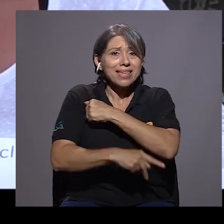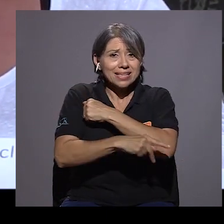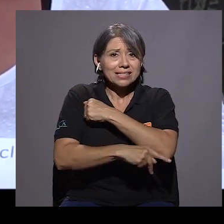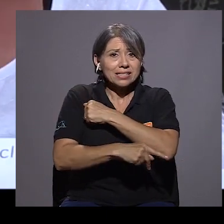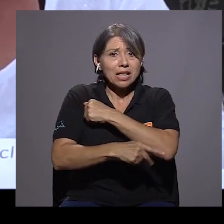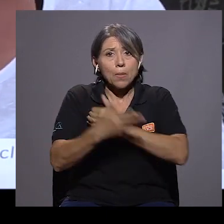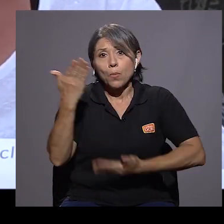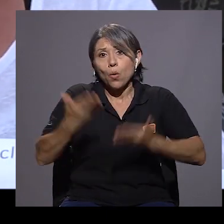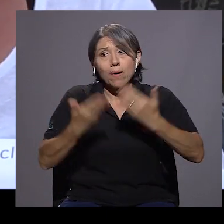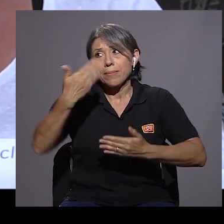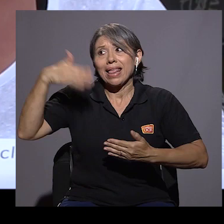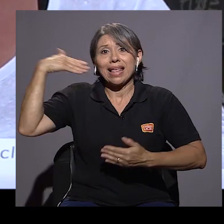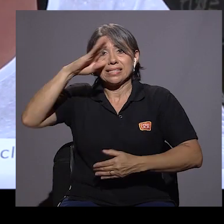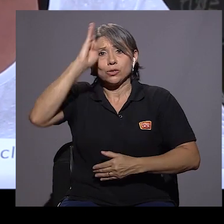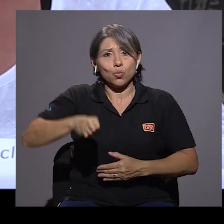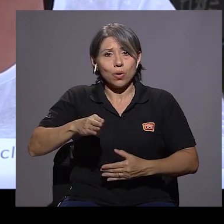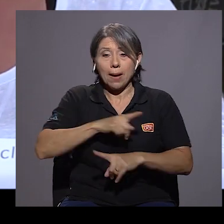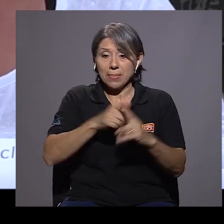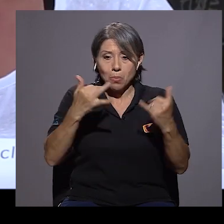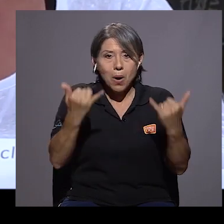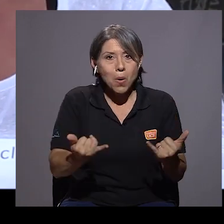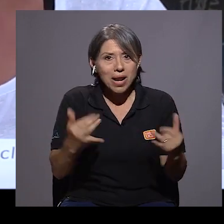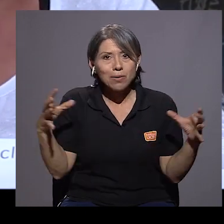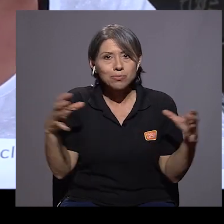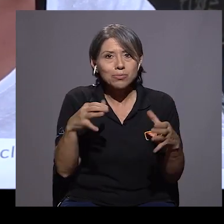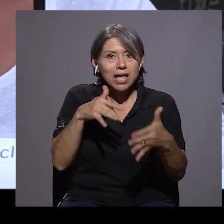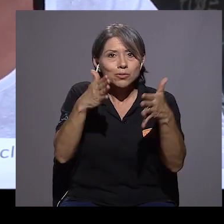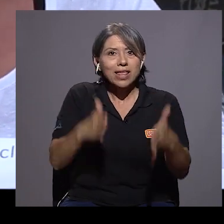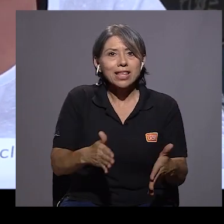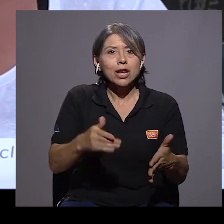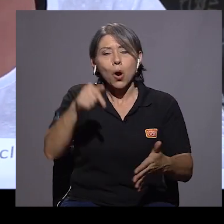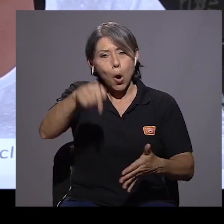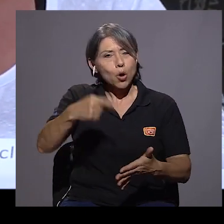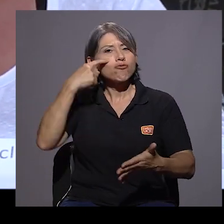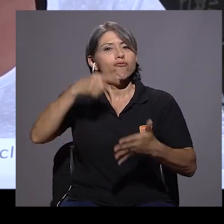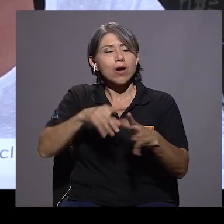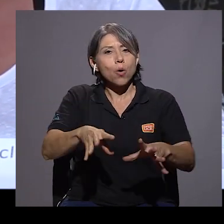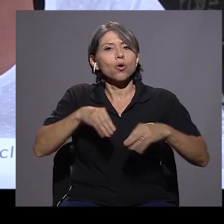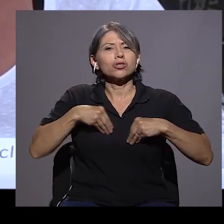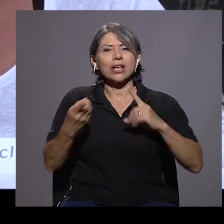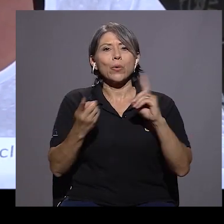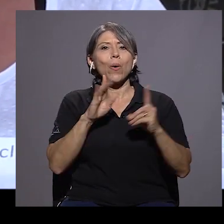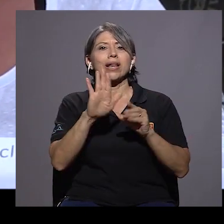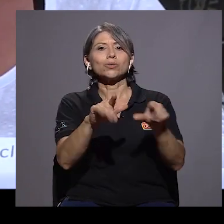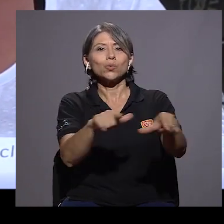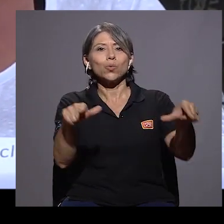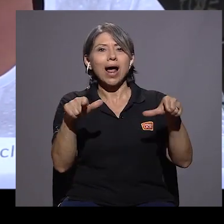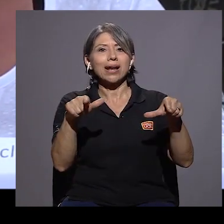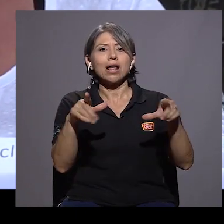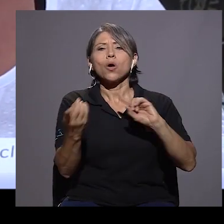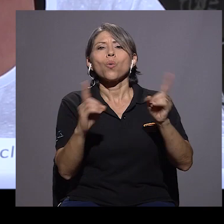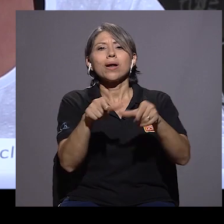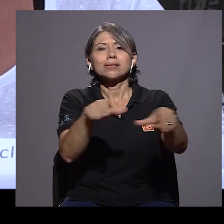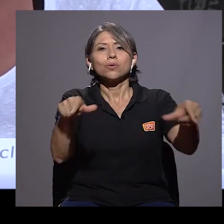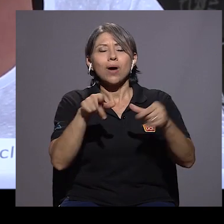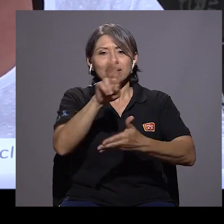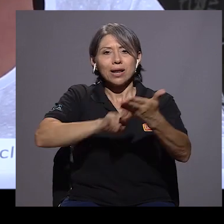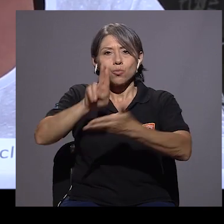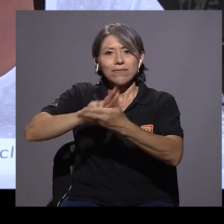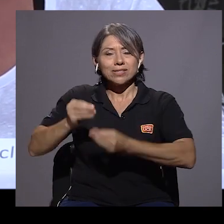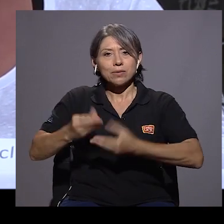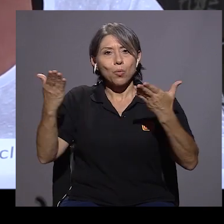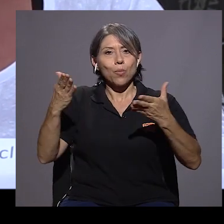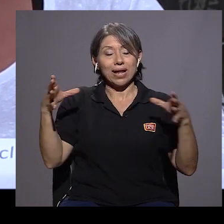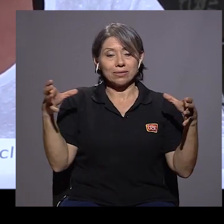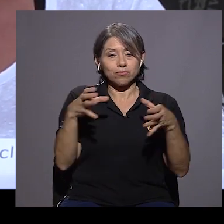país, probablemente en toda su vida, el movimiento estudiantil reconoce hoy cuál es su lugar y el lugar de las universidades